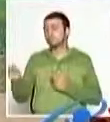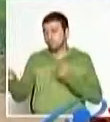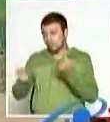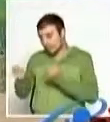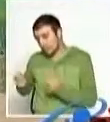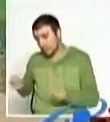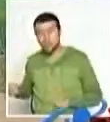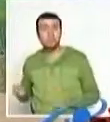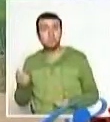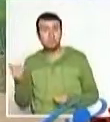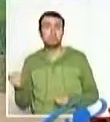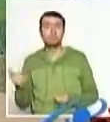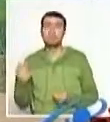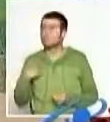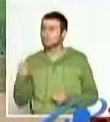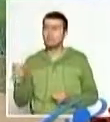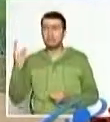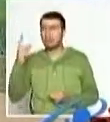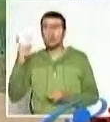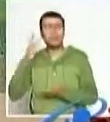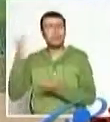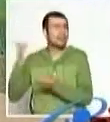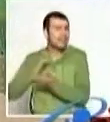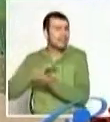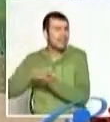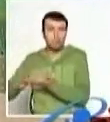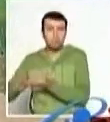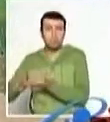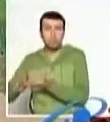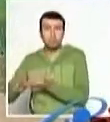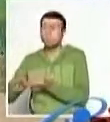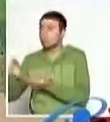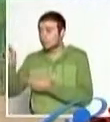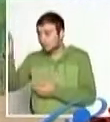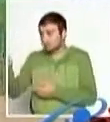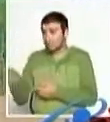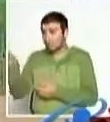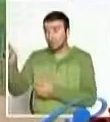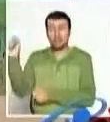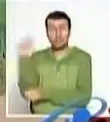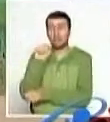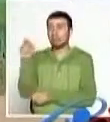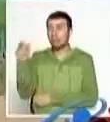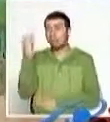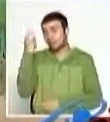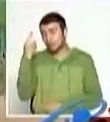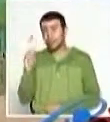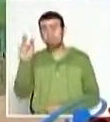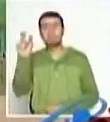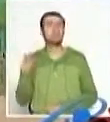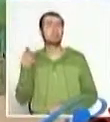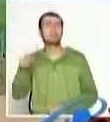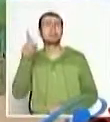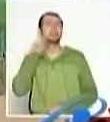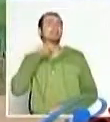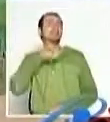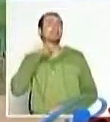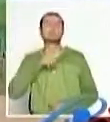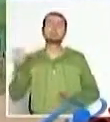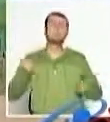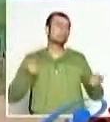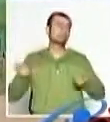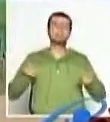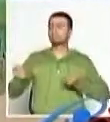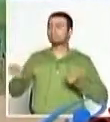Pues yo lo tengo que limpiar. Lo entendió el señor del carro. Lo entendió la señora que me va a mi casa a ayudarme a hacer